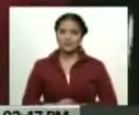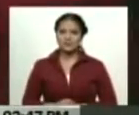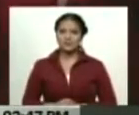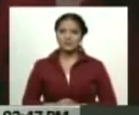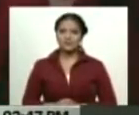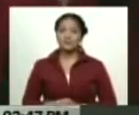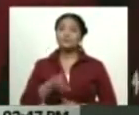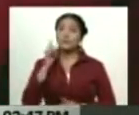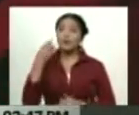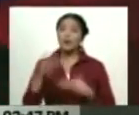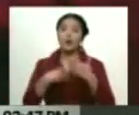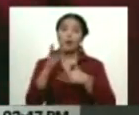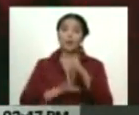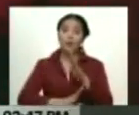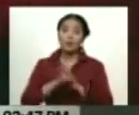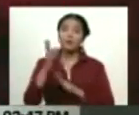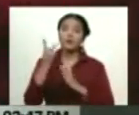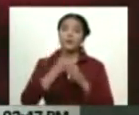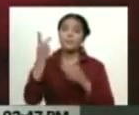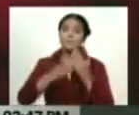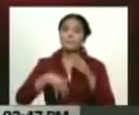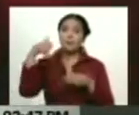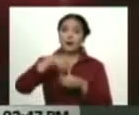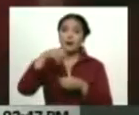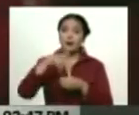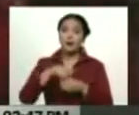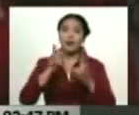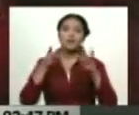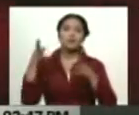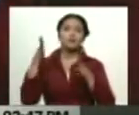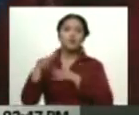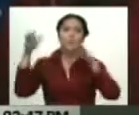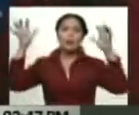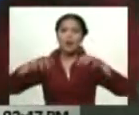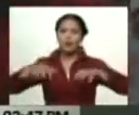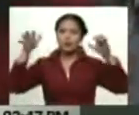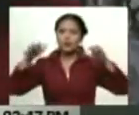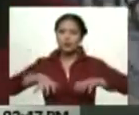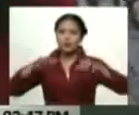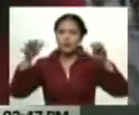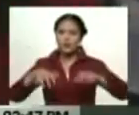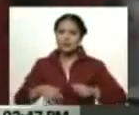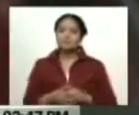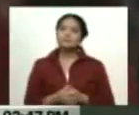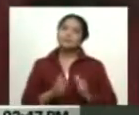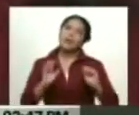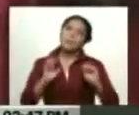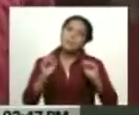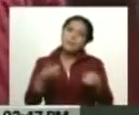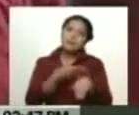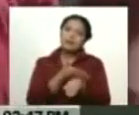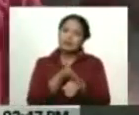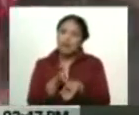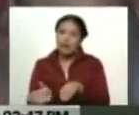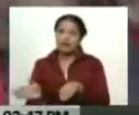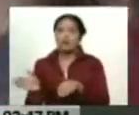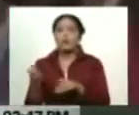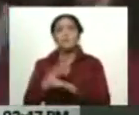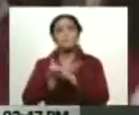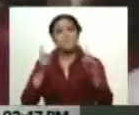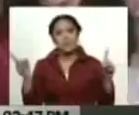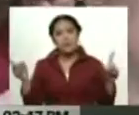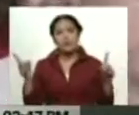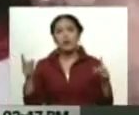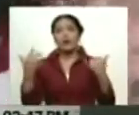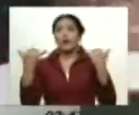lo que ha sido la evolución de la jornada electoral, ha señalado que el tema de la lluvia ha hecho que la jornada empiece un poco más lento de lo habitual, pero señaló,